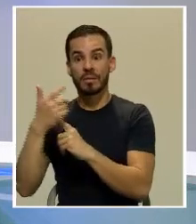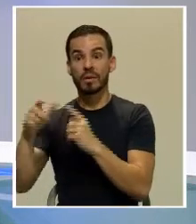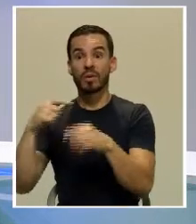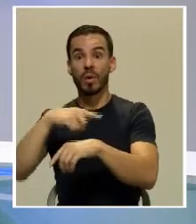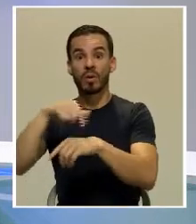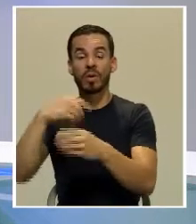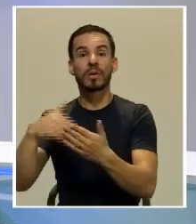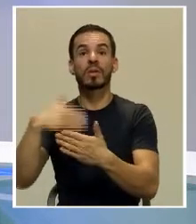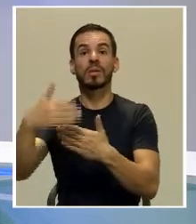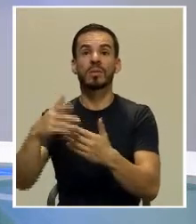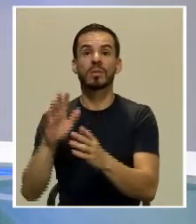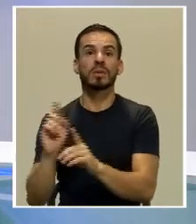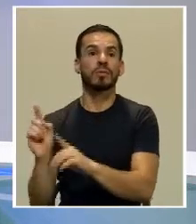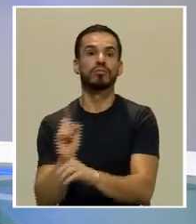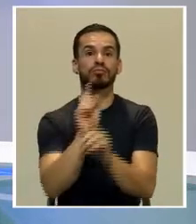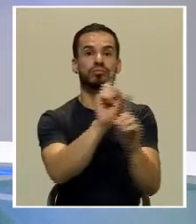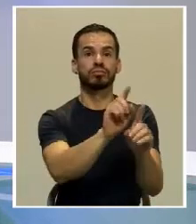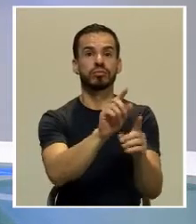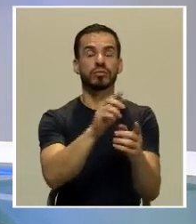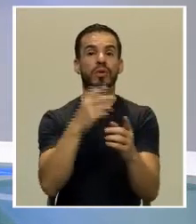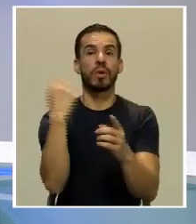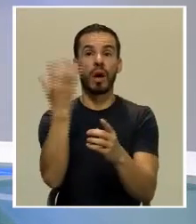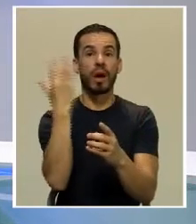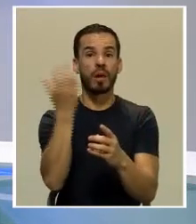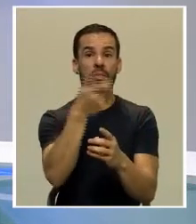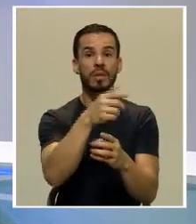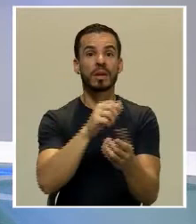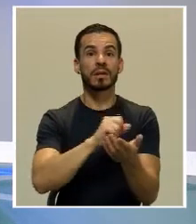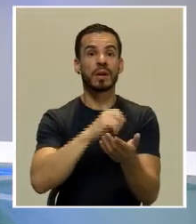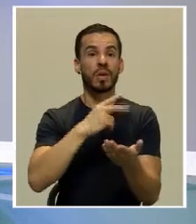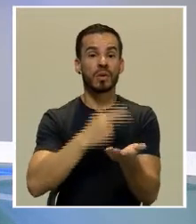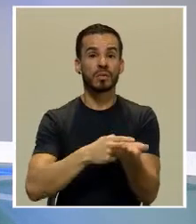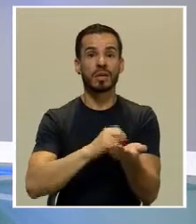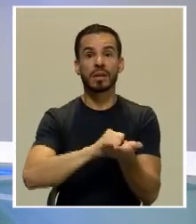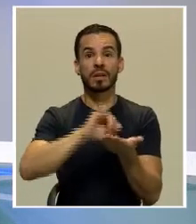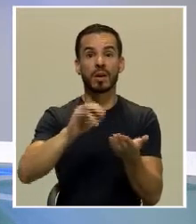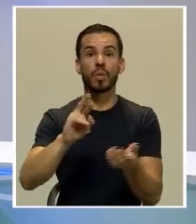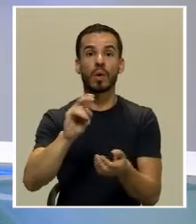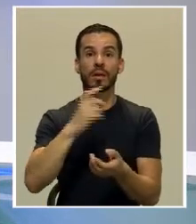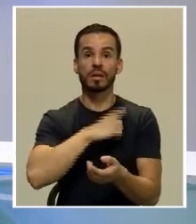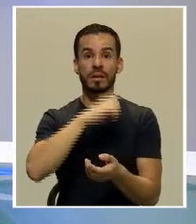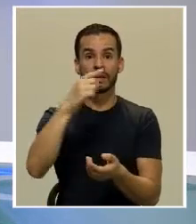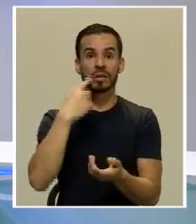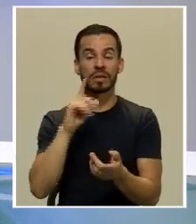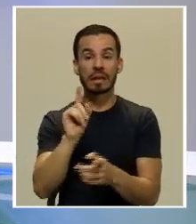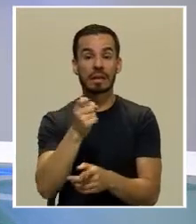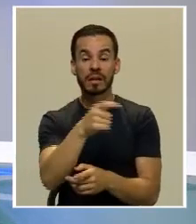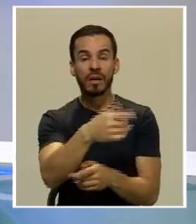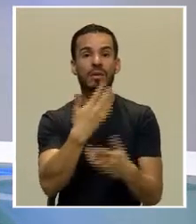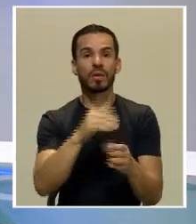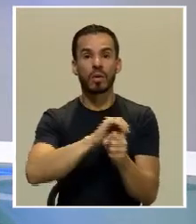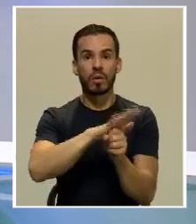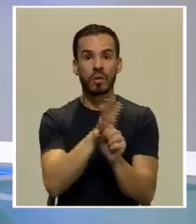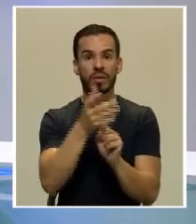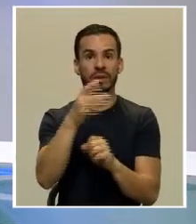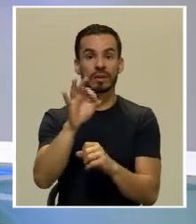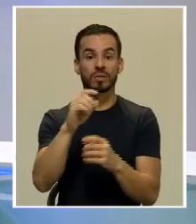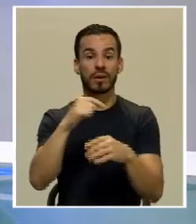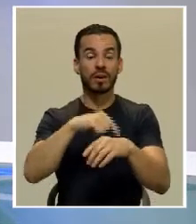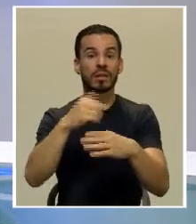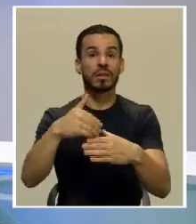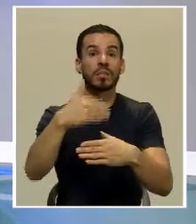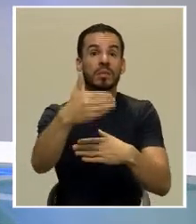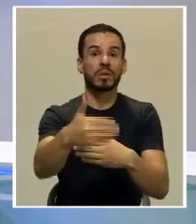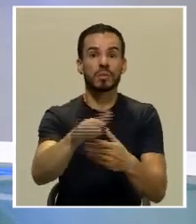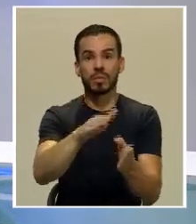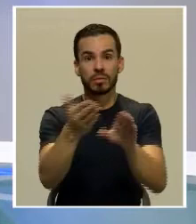fue trasladada por la Cruz Roja al Hospital San Juan de Dios, en donde le diagnosticaron COVID-19. Horas